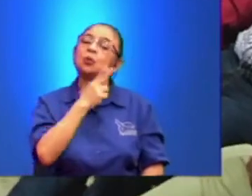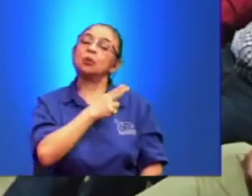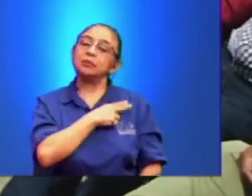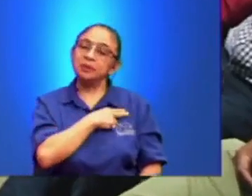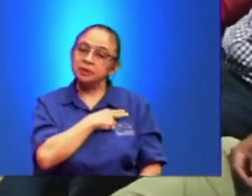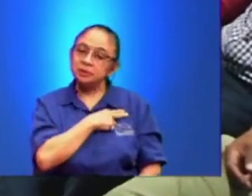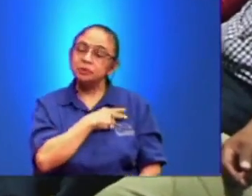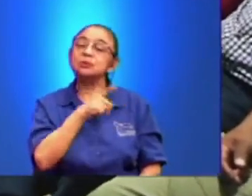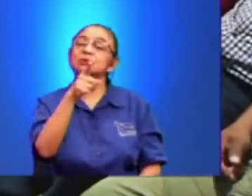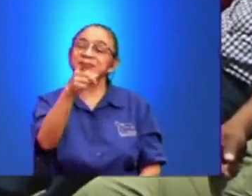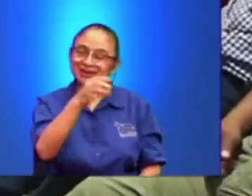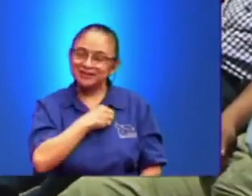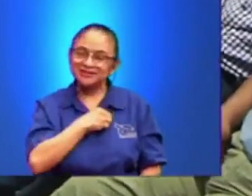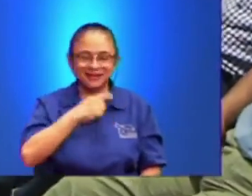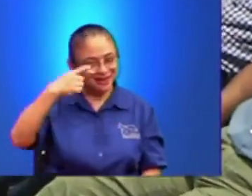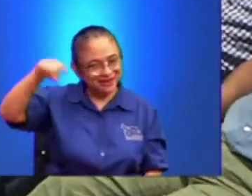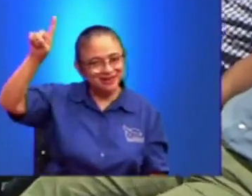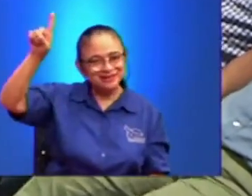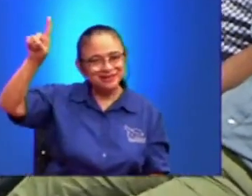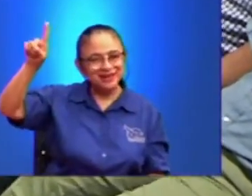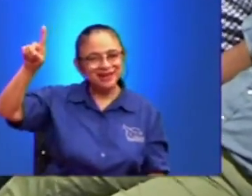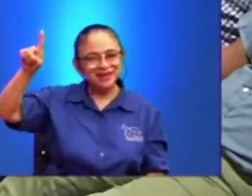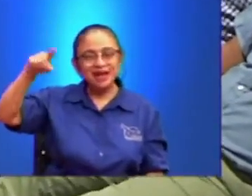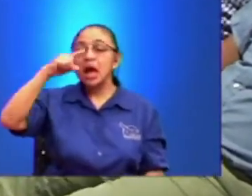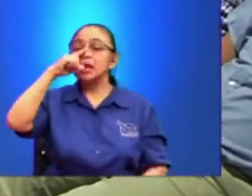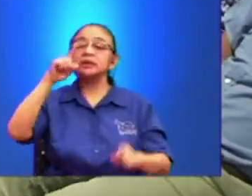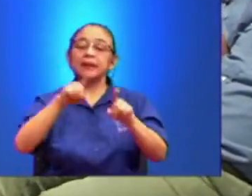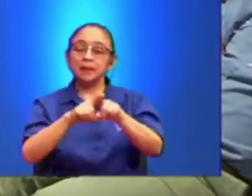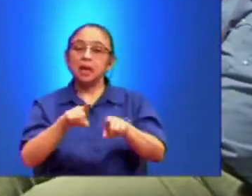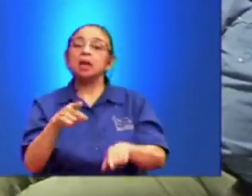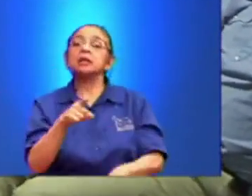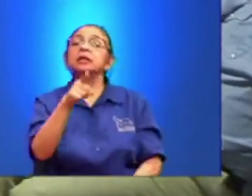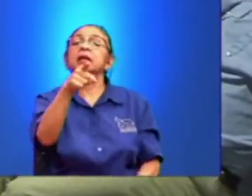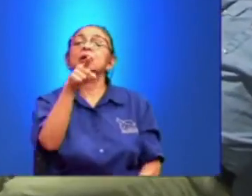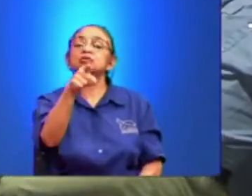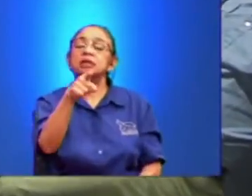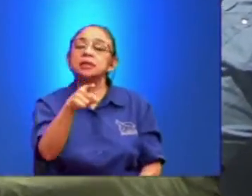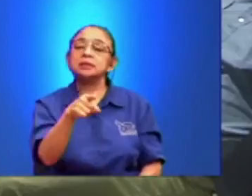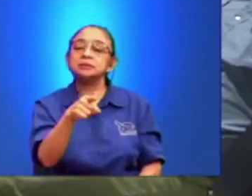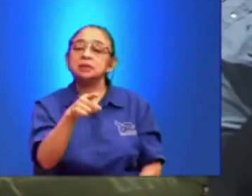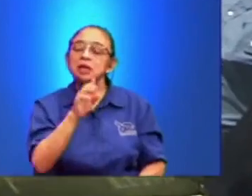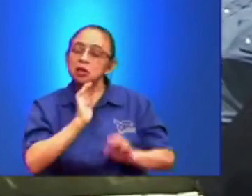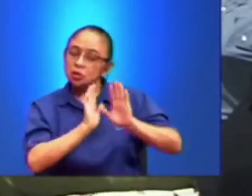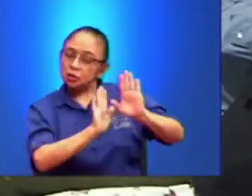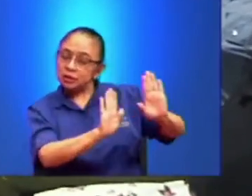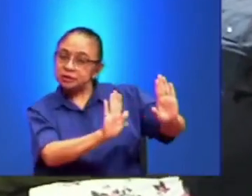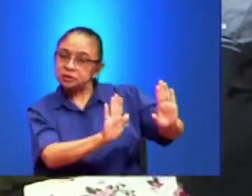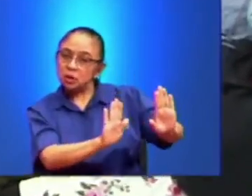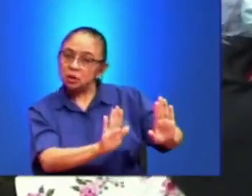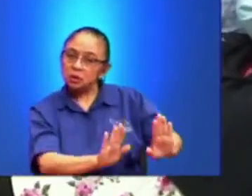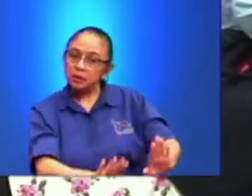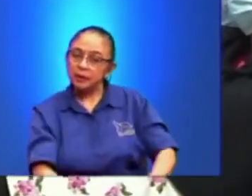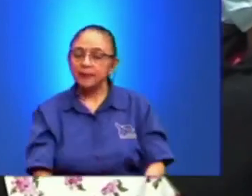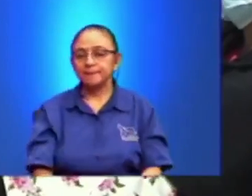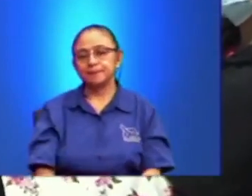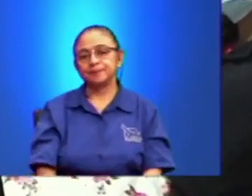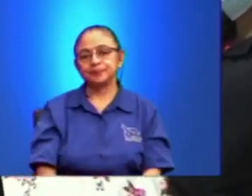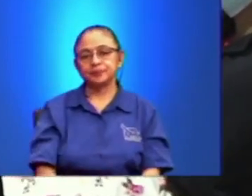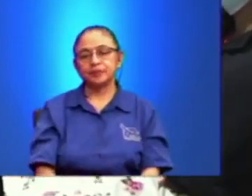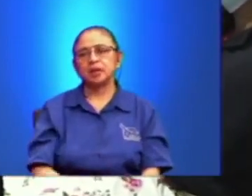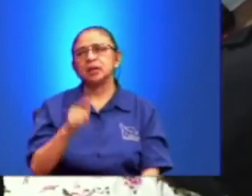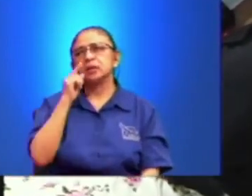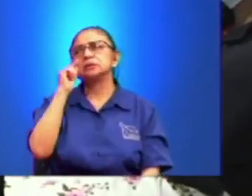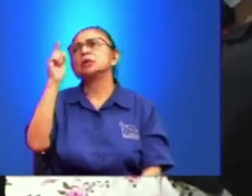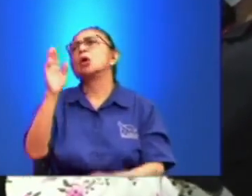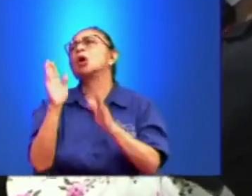quieren ir ustedes también quien lo rechazó jesús porque no era el señor